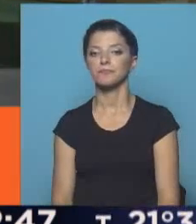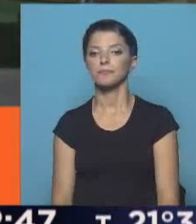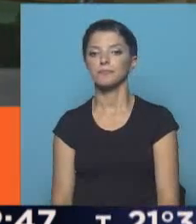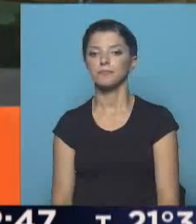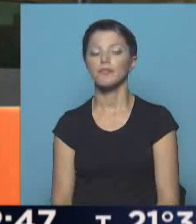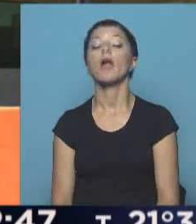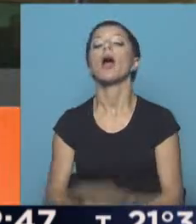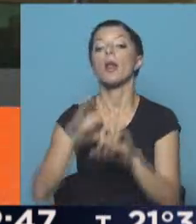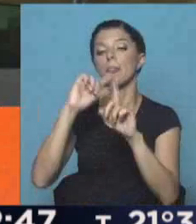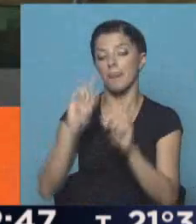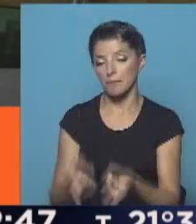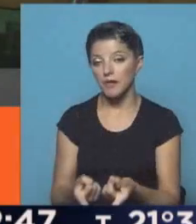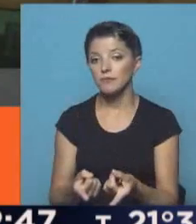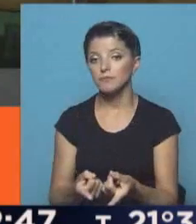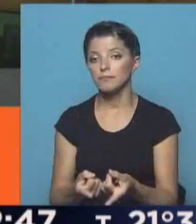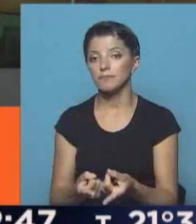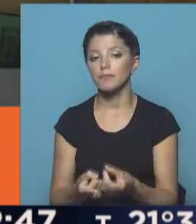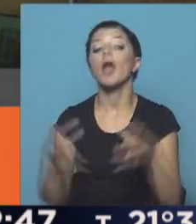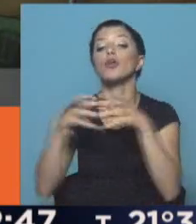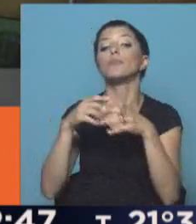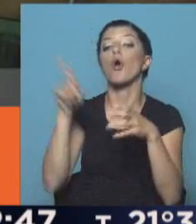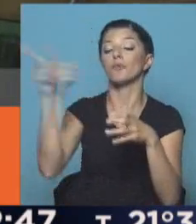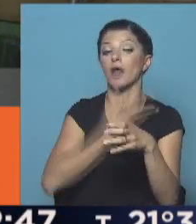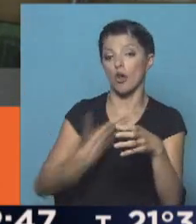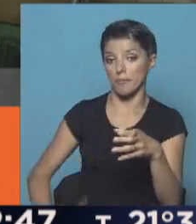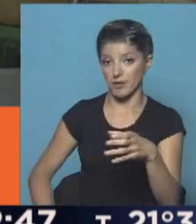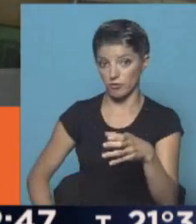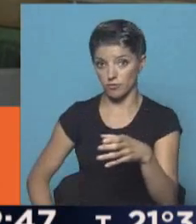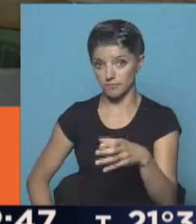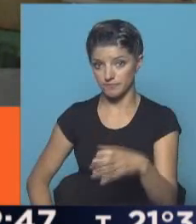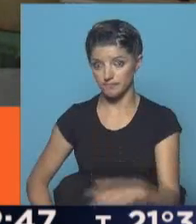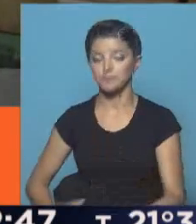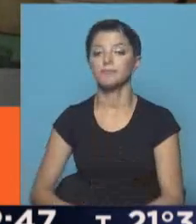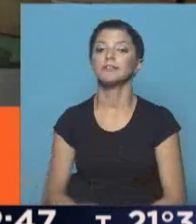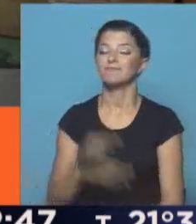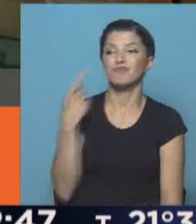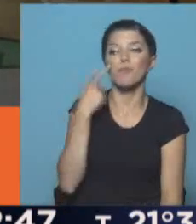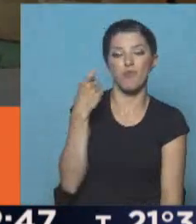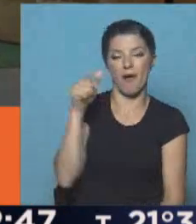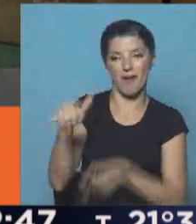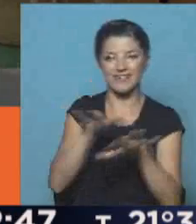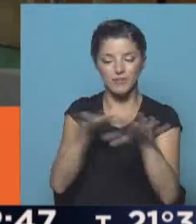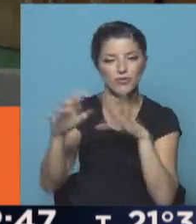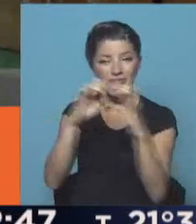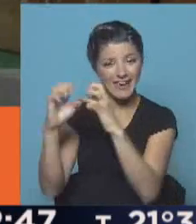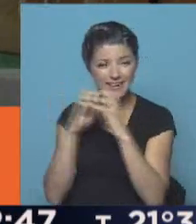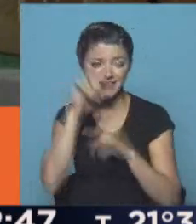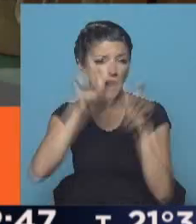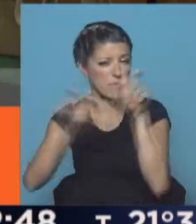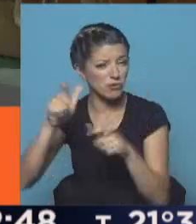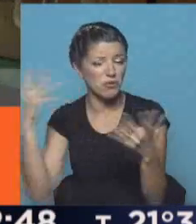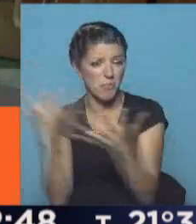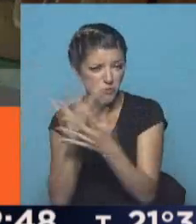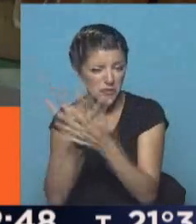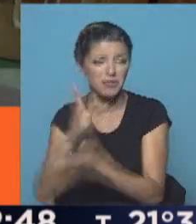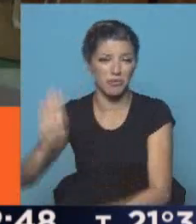muy importante al que recurre la oposición en este momento, es que frente a la situación prácticamente de crisis humanitaria que vive Venezuela,